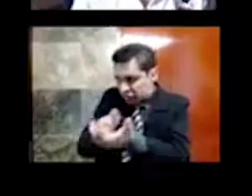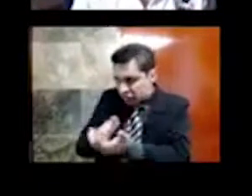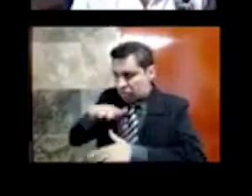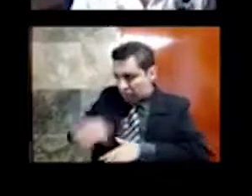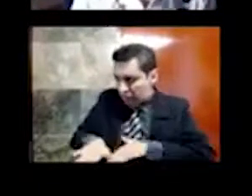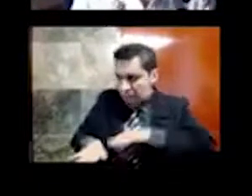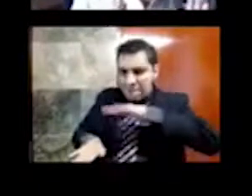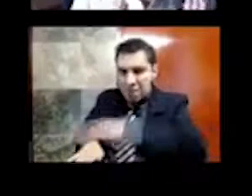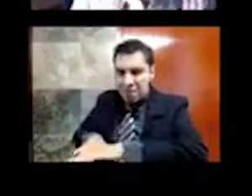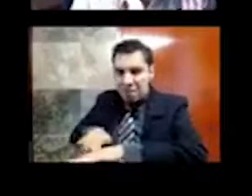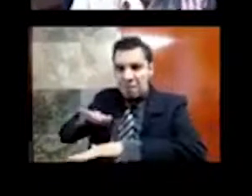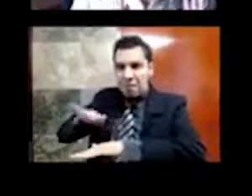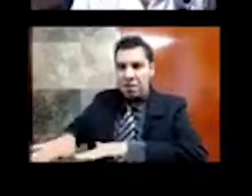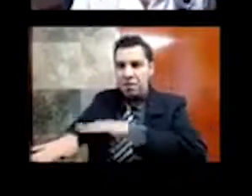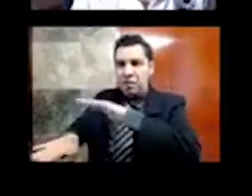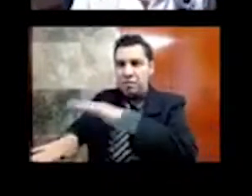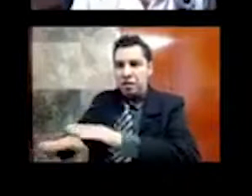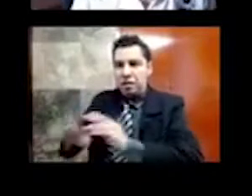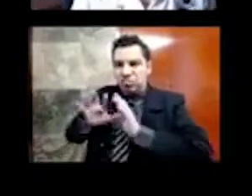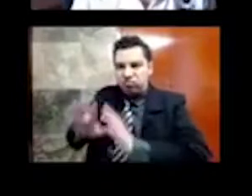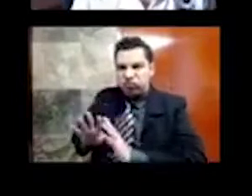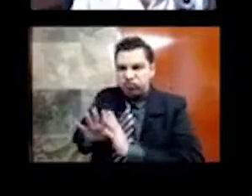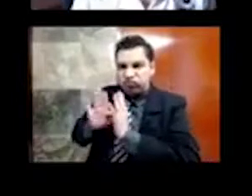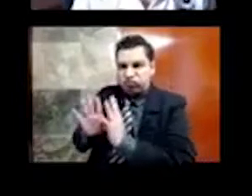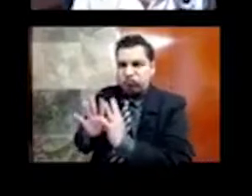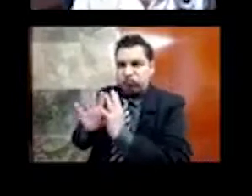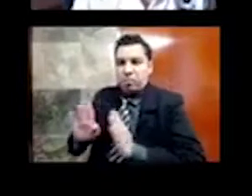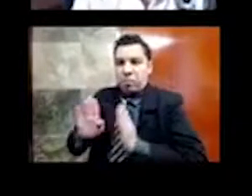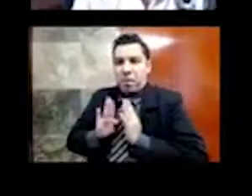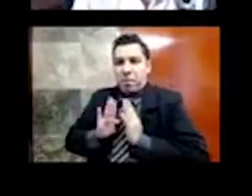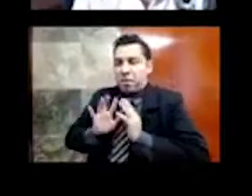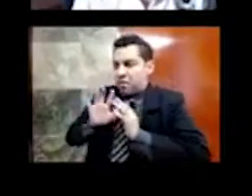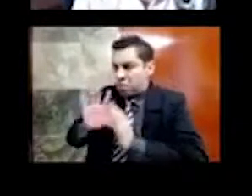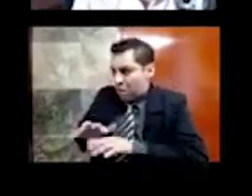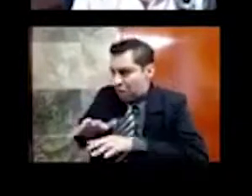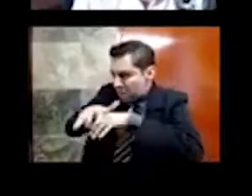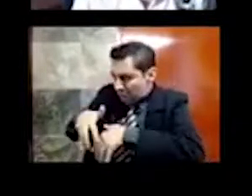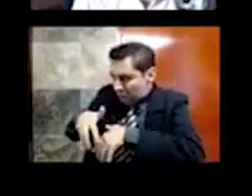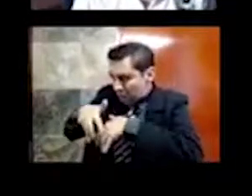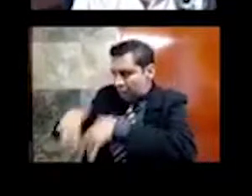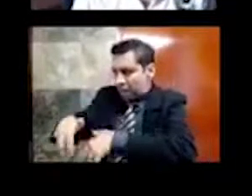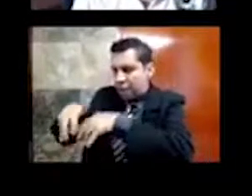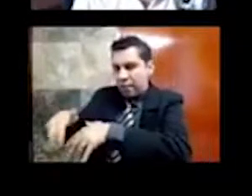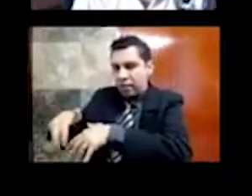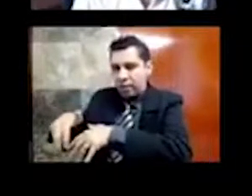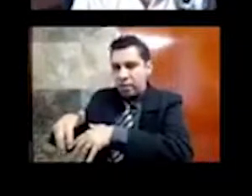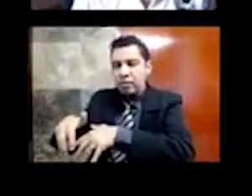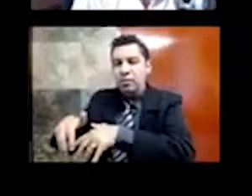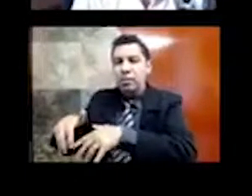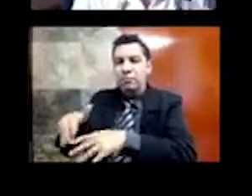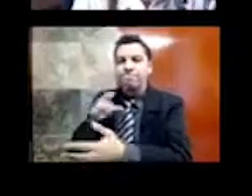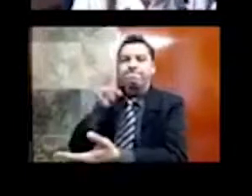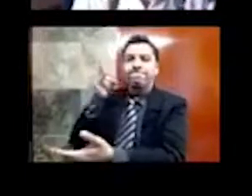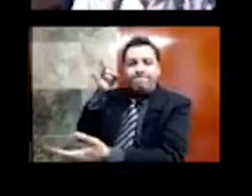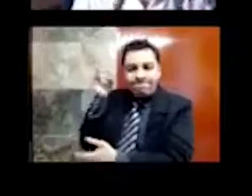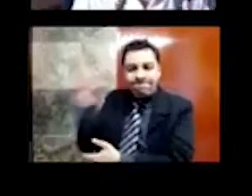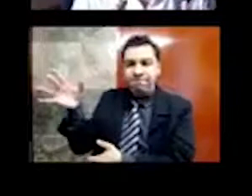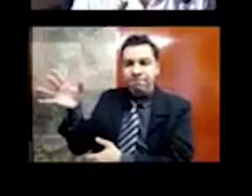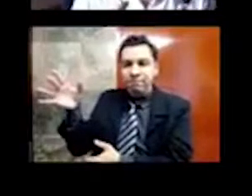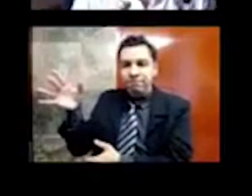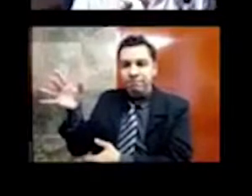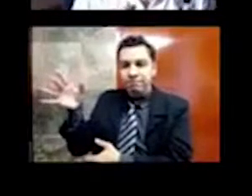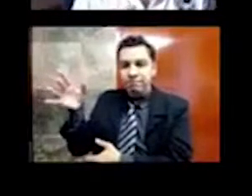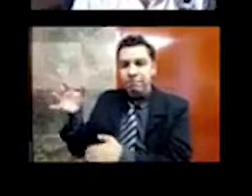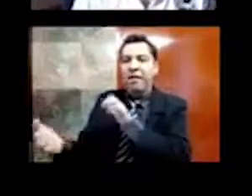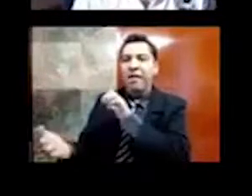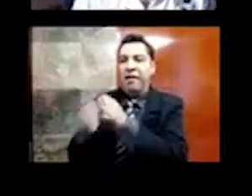Cholula. Los cholutecas lo admiten diciendo que no pasen los tlaxcaltecas, solo los españoles, porque son sus enemigos.